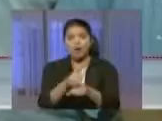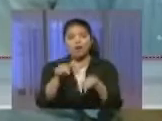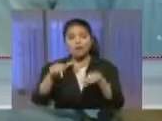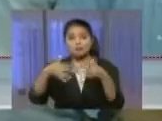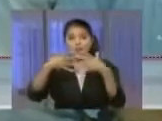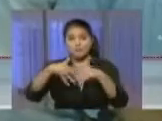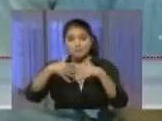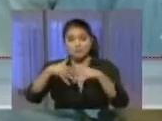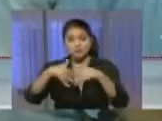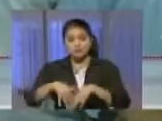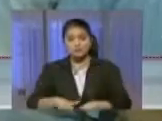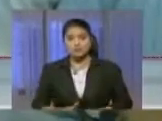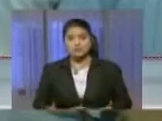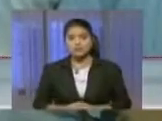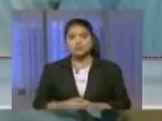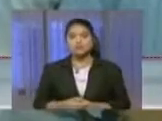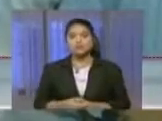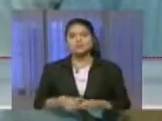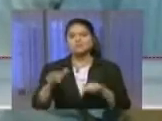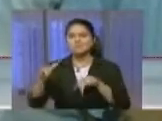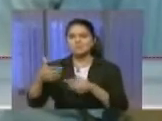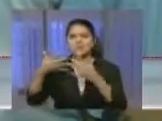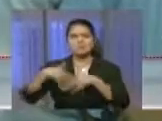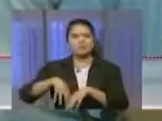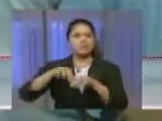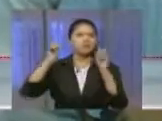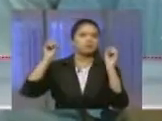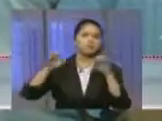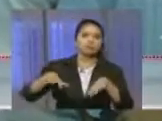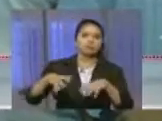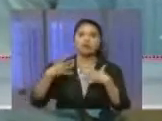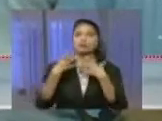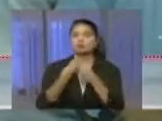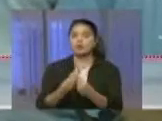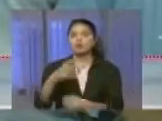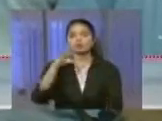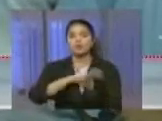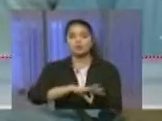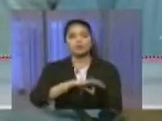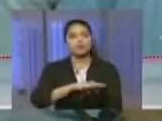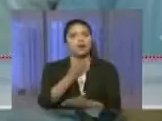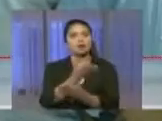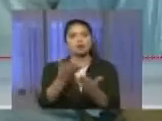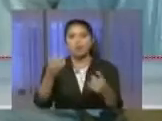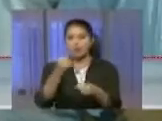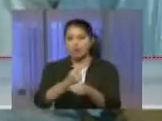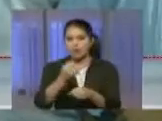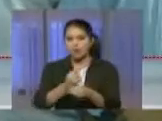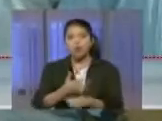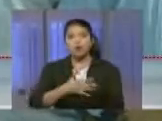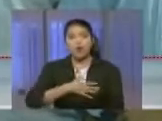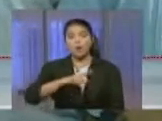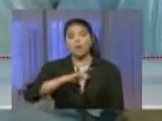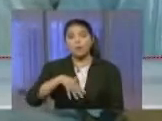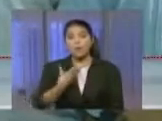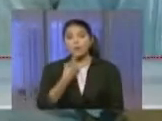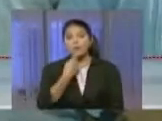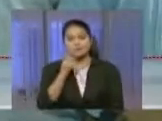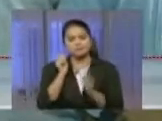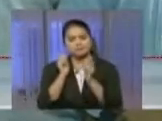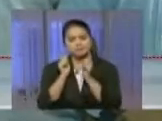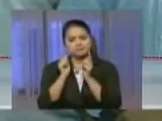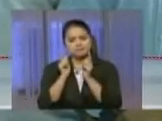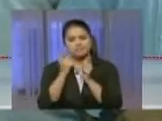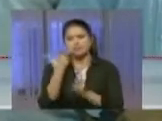empresa abandonó la asistencia y el acompañamiento social a nuestros trabajadores Nosotros le podemos decir que en 30 días